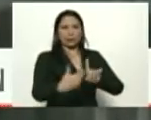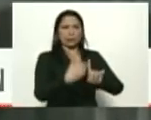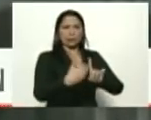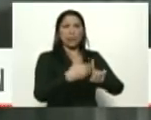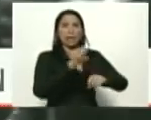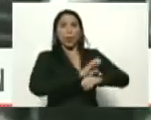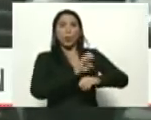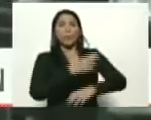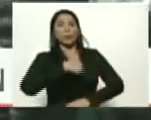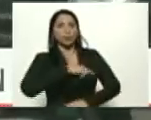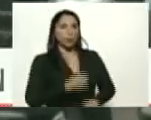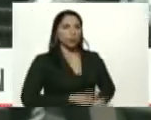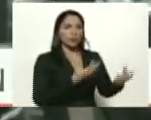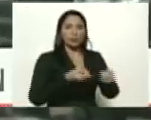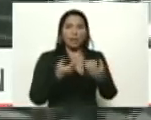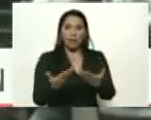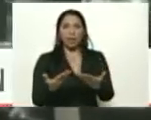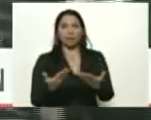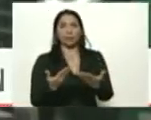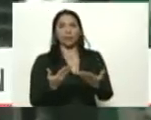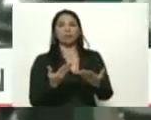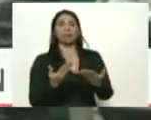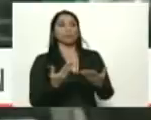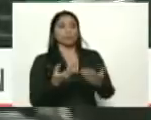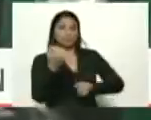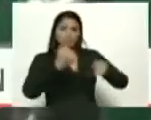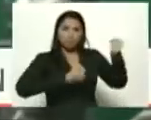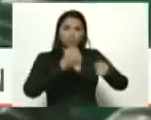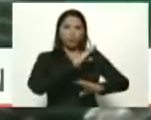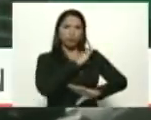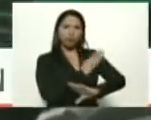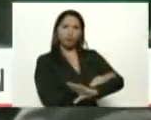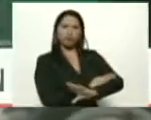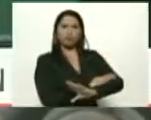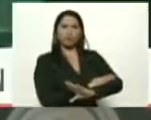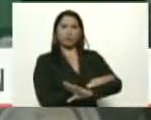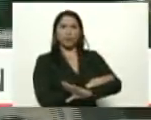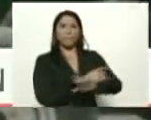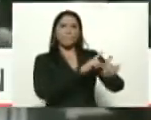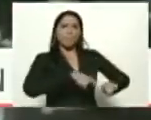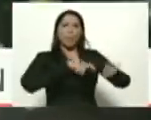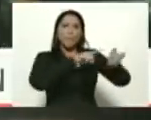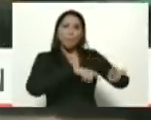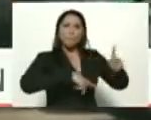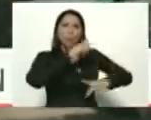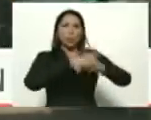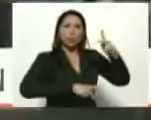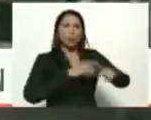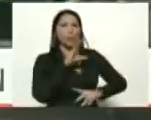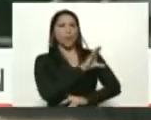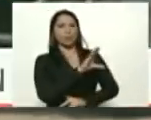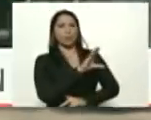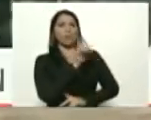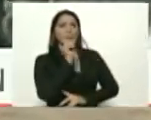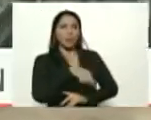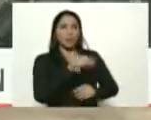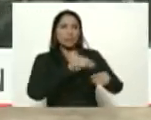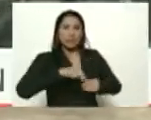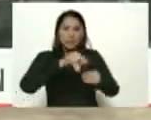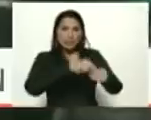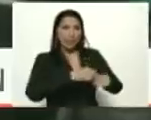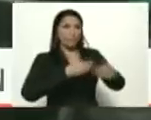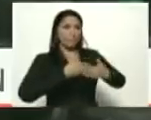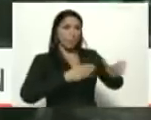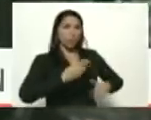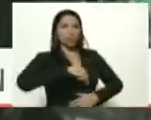hoy estamos entregando y trayendo maquinaria para fortalecer el sector productivo del país, y también para sembrar, para